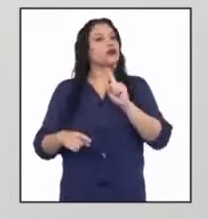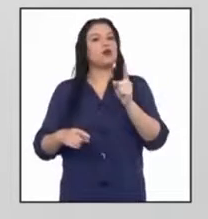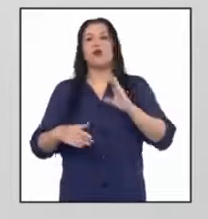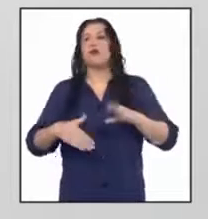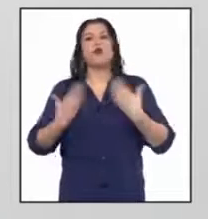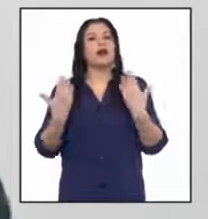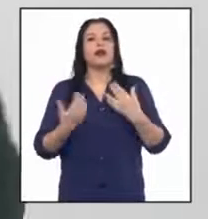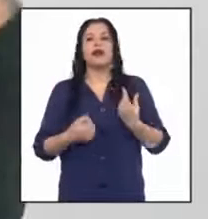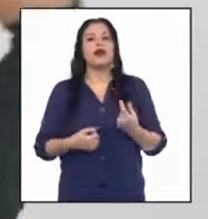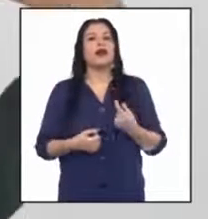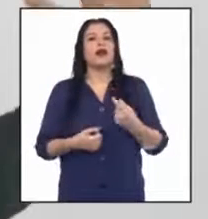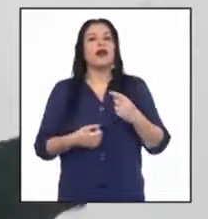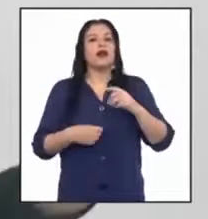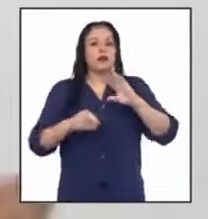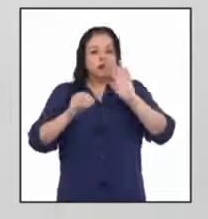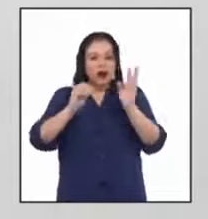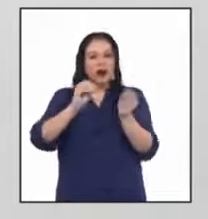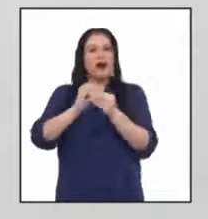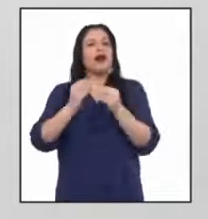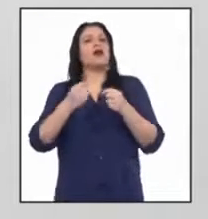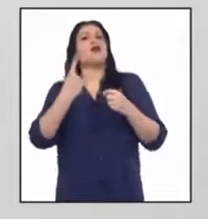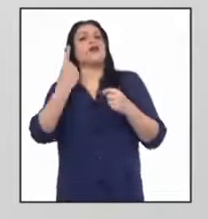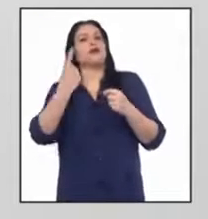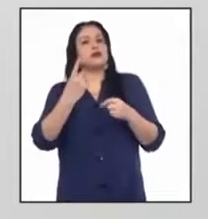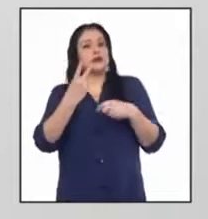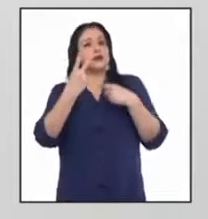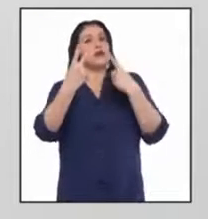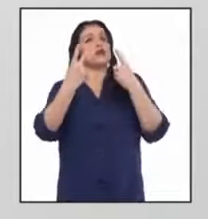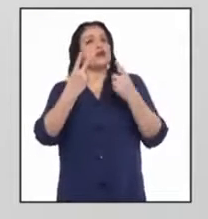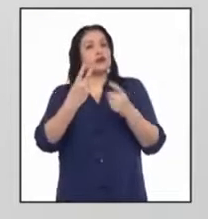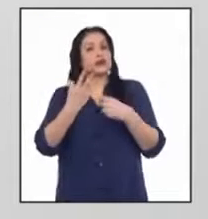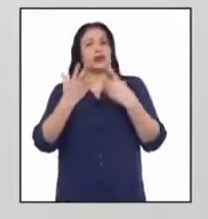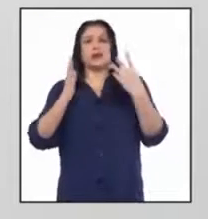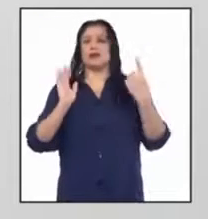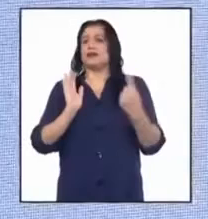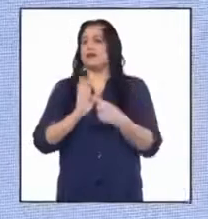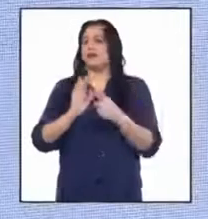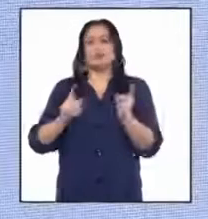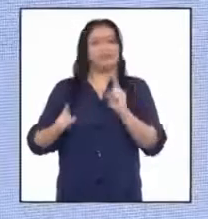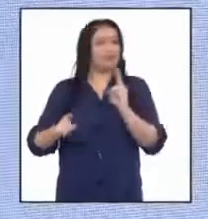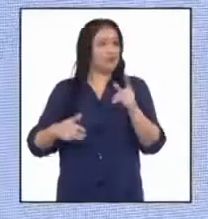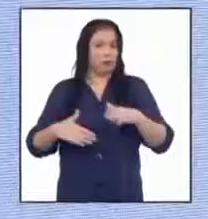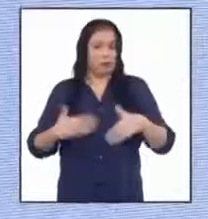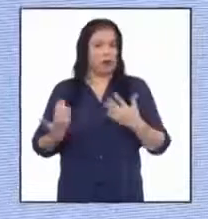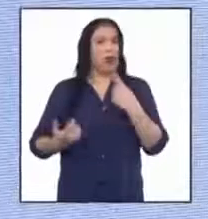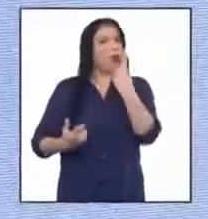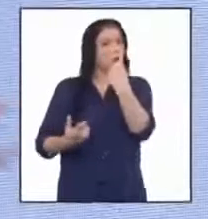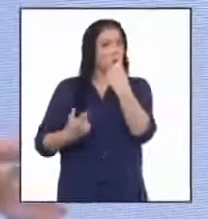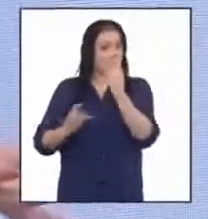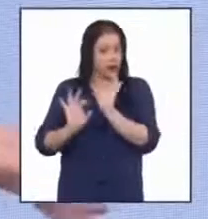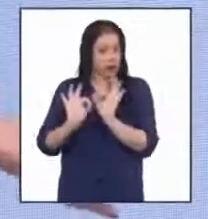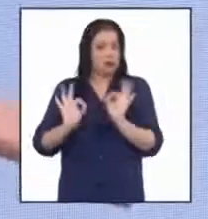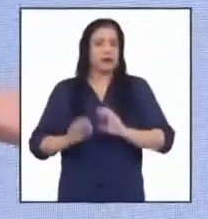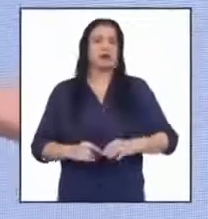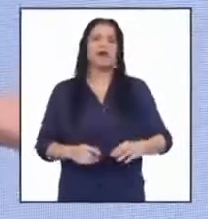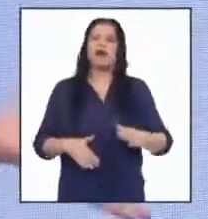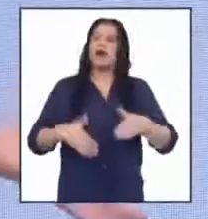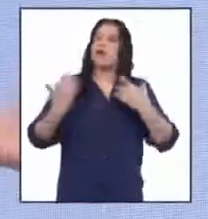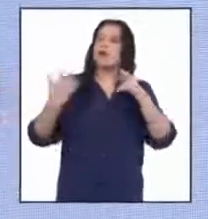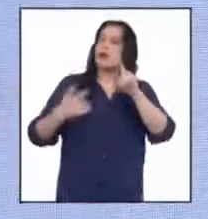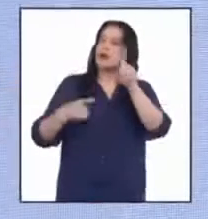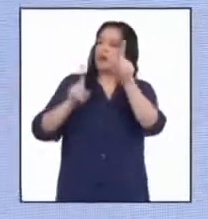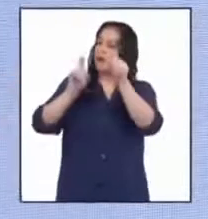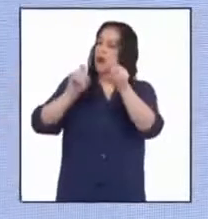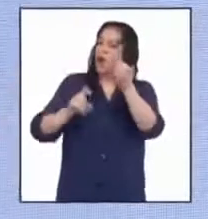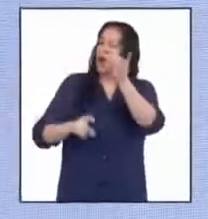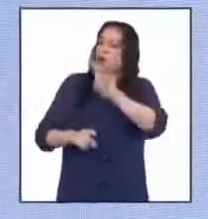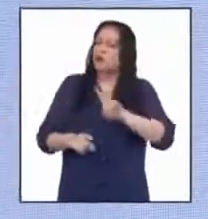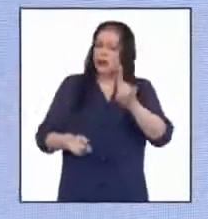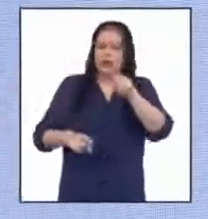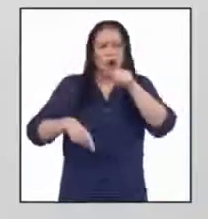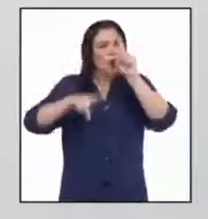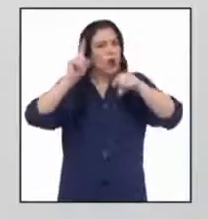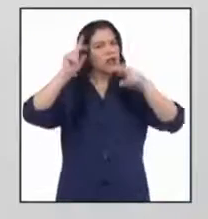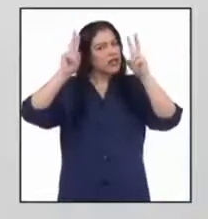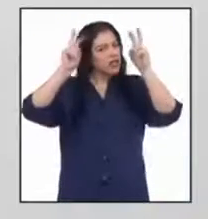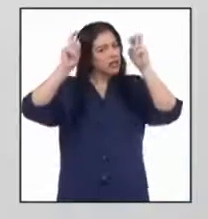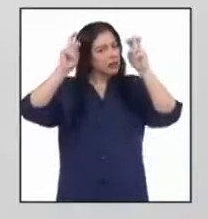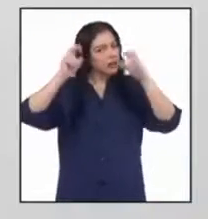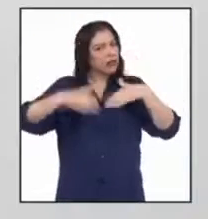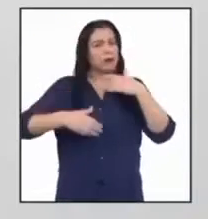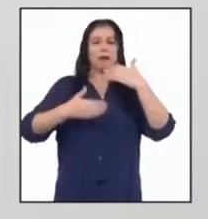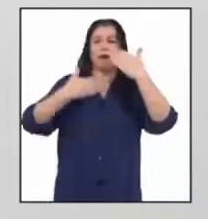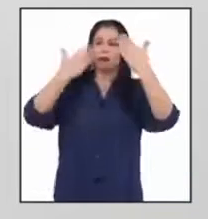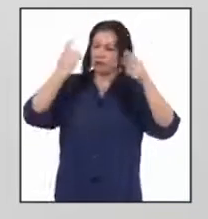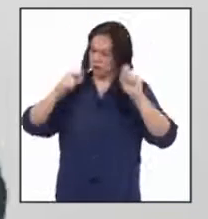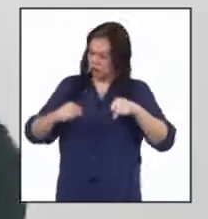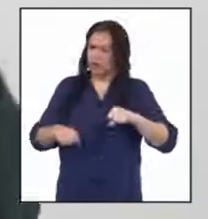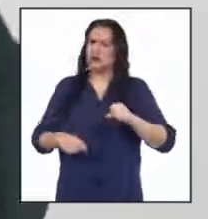puede aparecer otro personaje en escena. ¿Se puede utilizar cualquier tema para hacer mi monólogo? Puedes